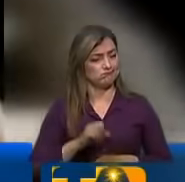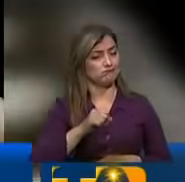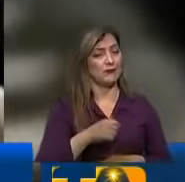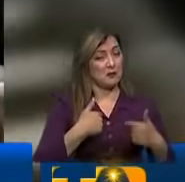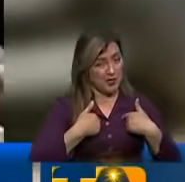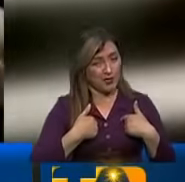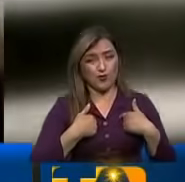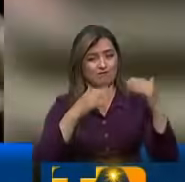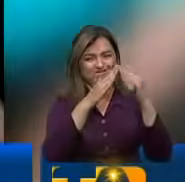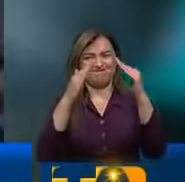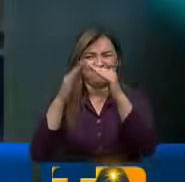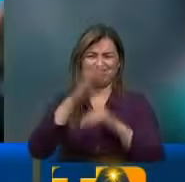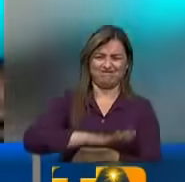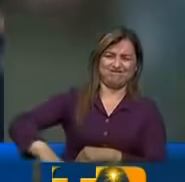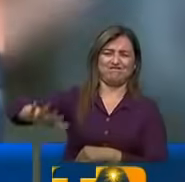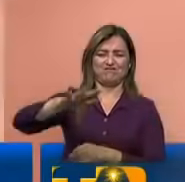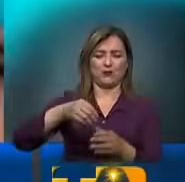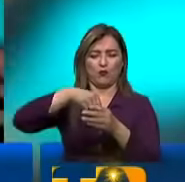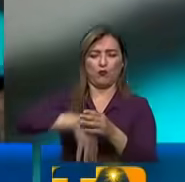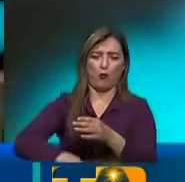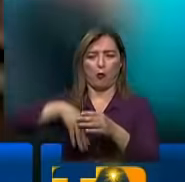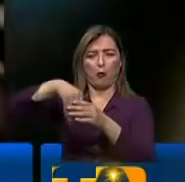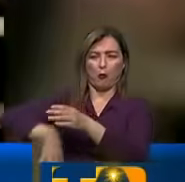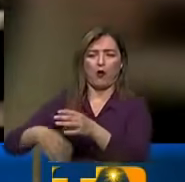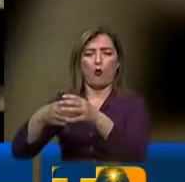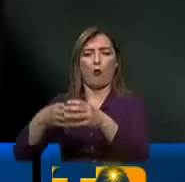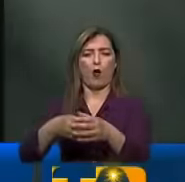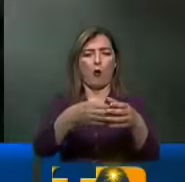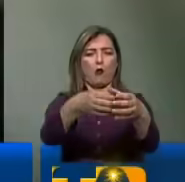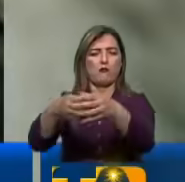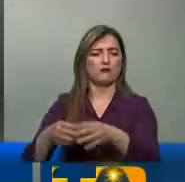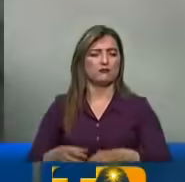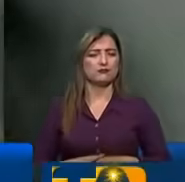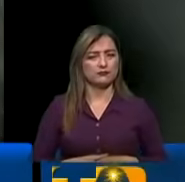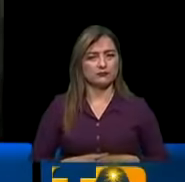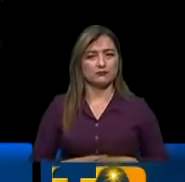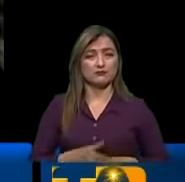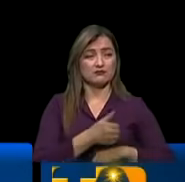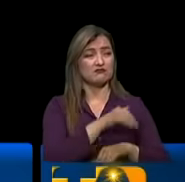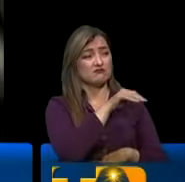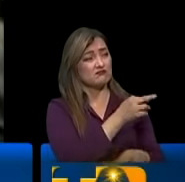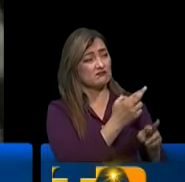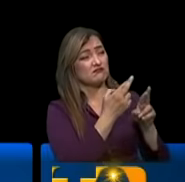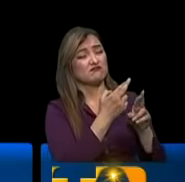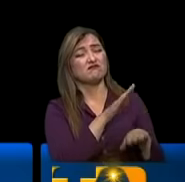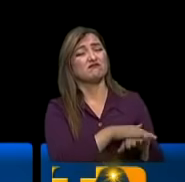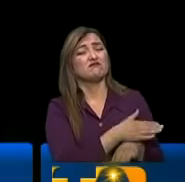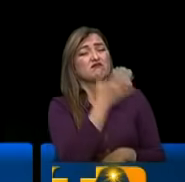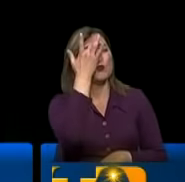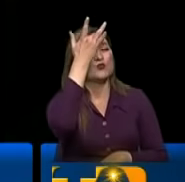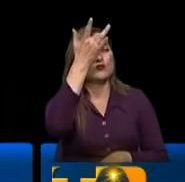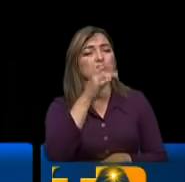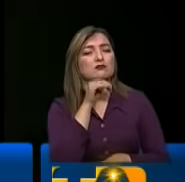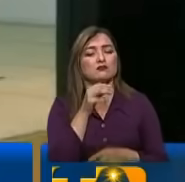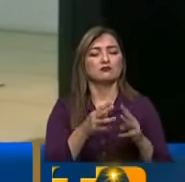es el mío, sino que es de toda esta área, todo este sector que es lleno de huecos. La poca respuesta a los vecinos corresponde a la falta de